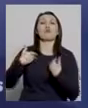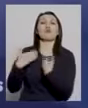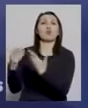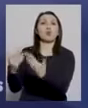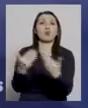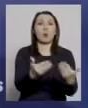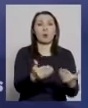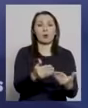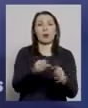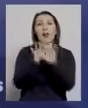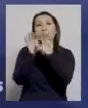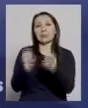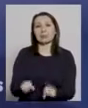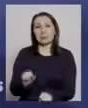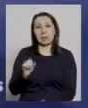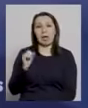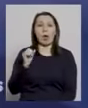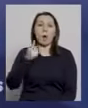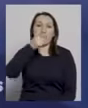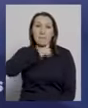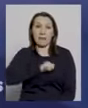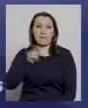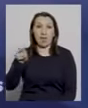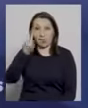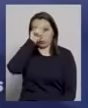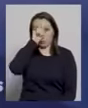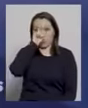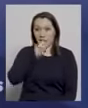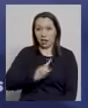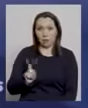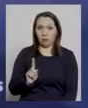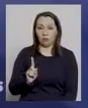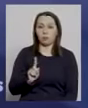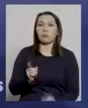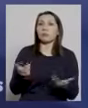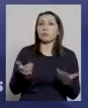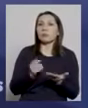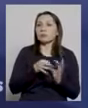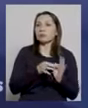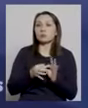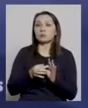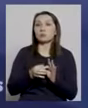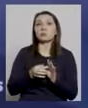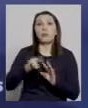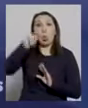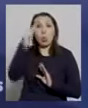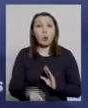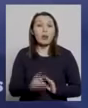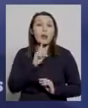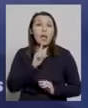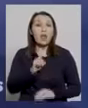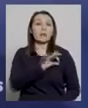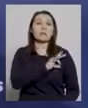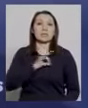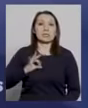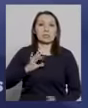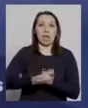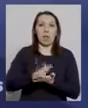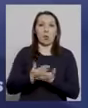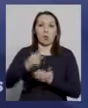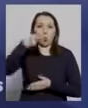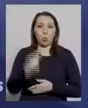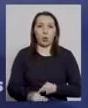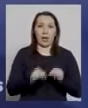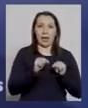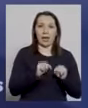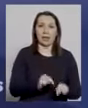al sistema privado de salud. Es decir, son propiedad del Ministerio de Salud,